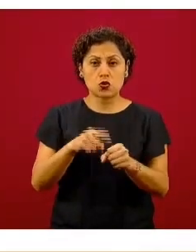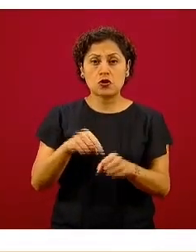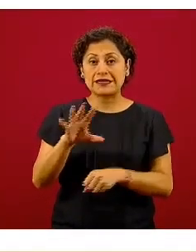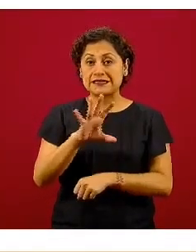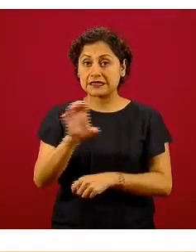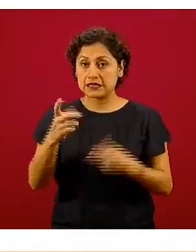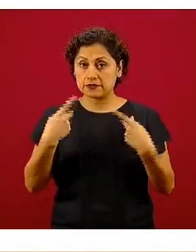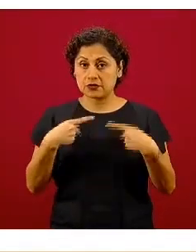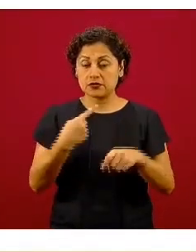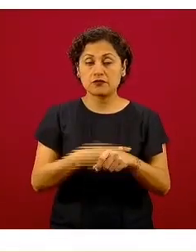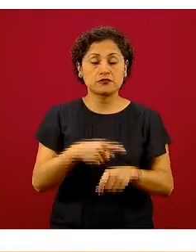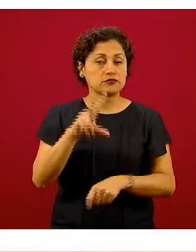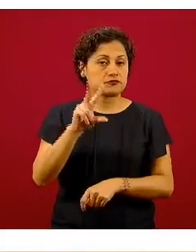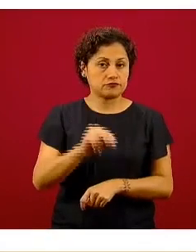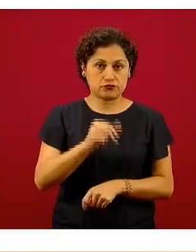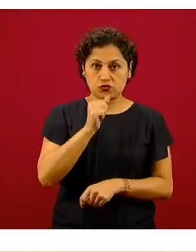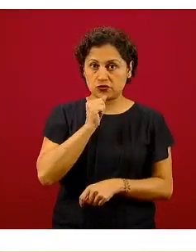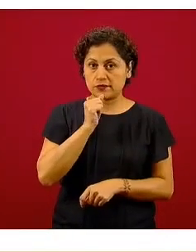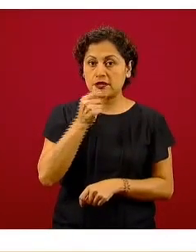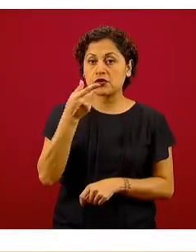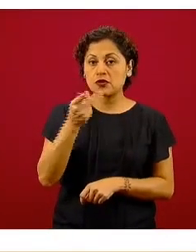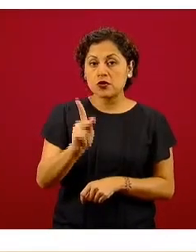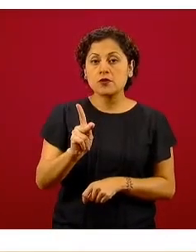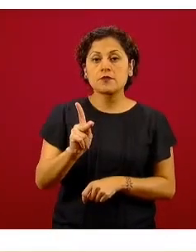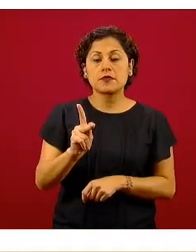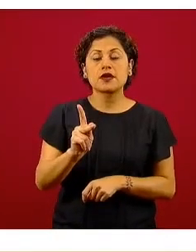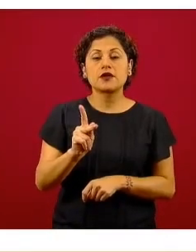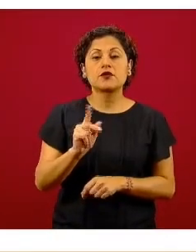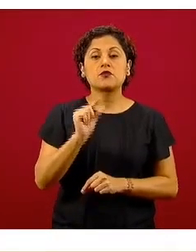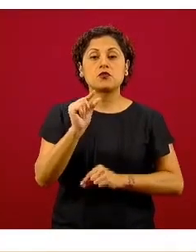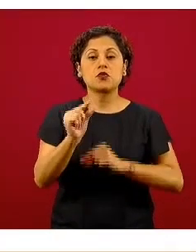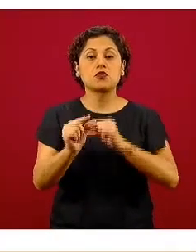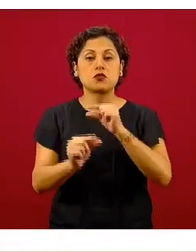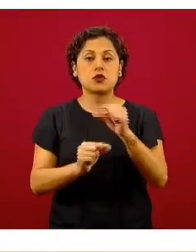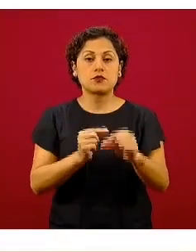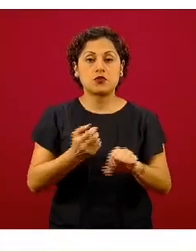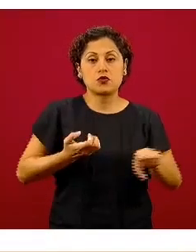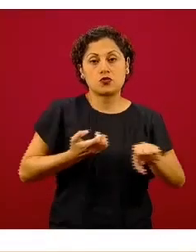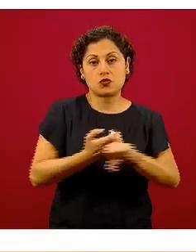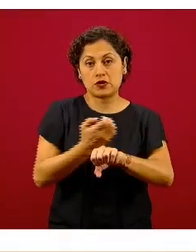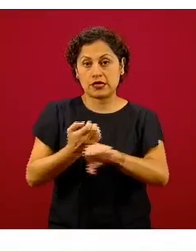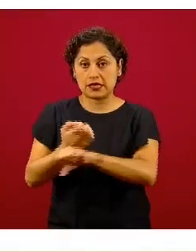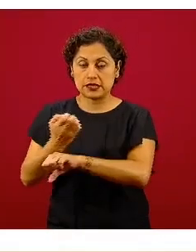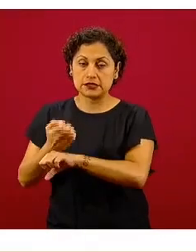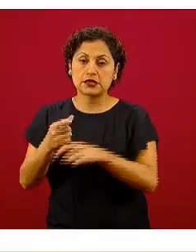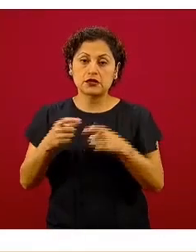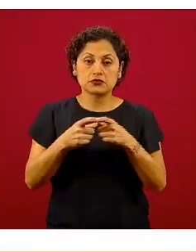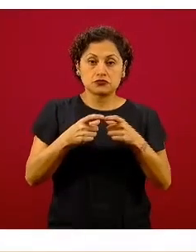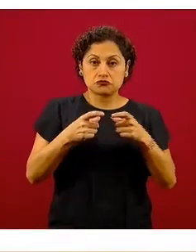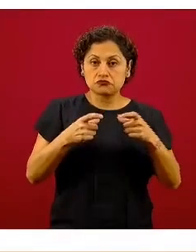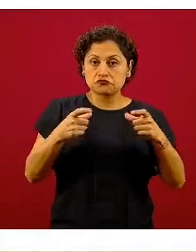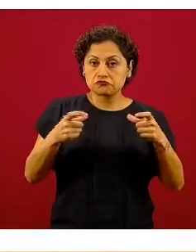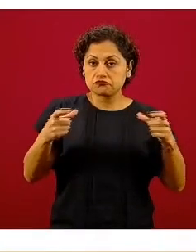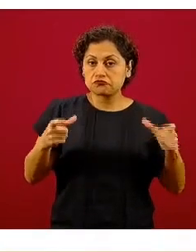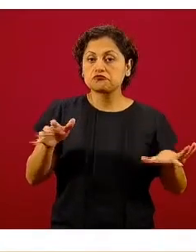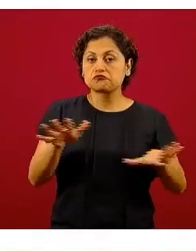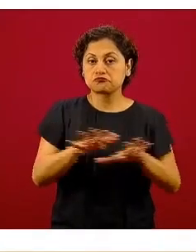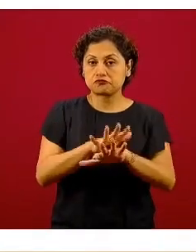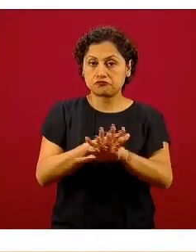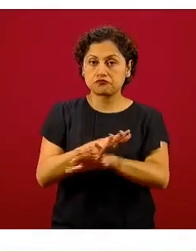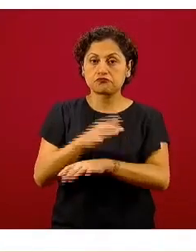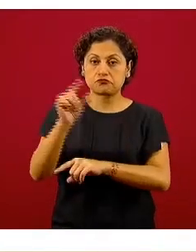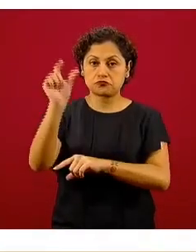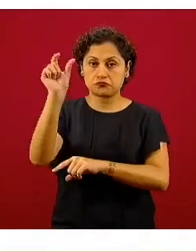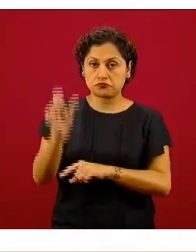medida que se empiecen a presentar las epidemias de manera regional y en las entidades federativas, esto podrá ir cambiando, así como